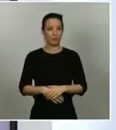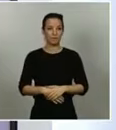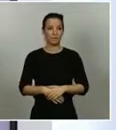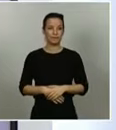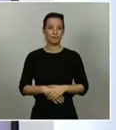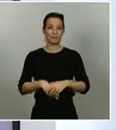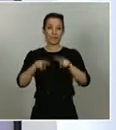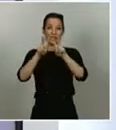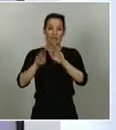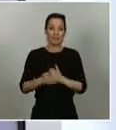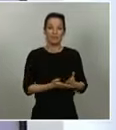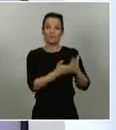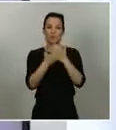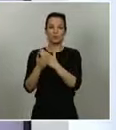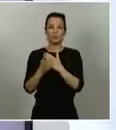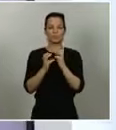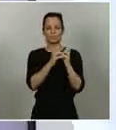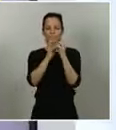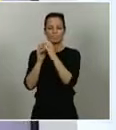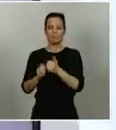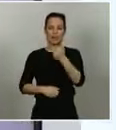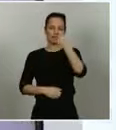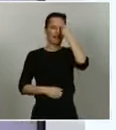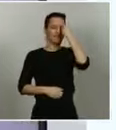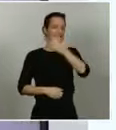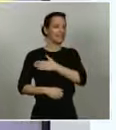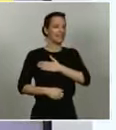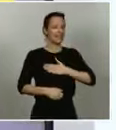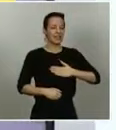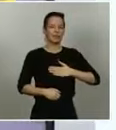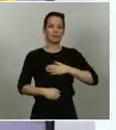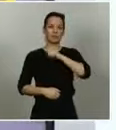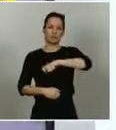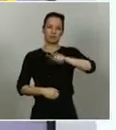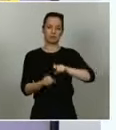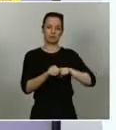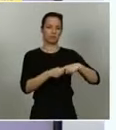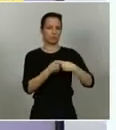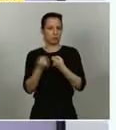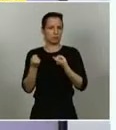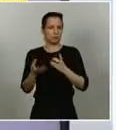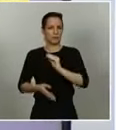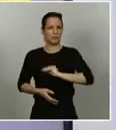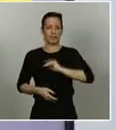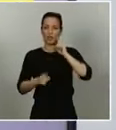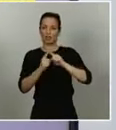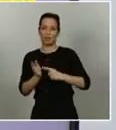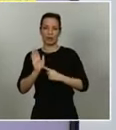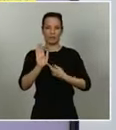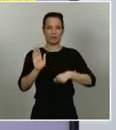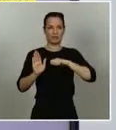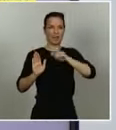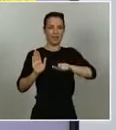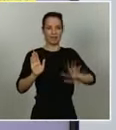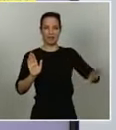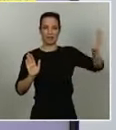un fuerte componente poblacional. Queríamos que fuera representativo de la población española y hicimos una estimación